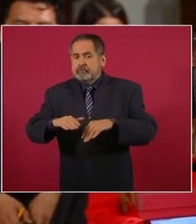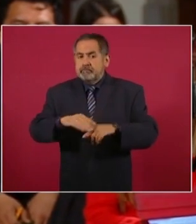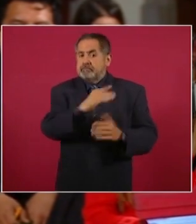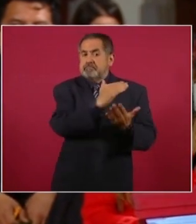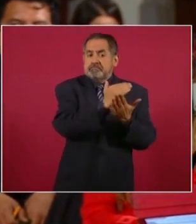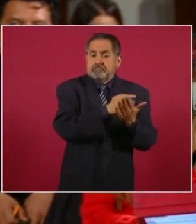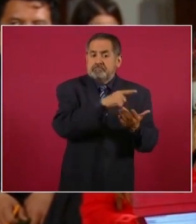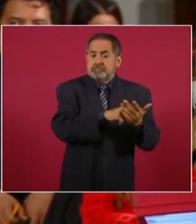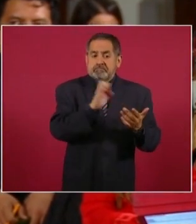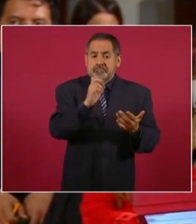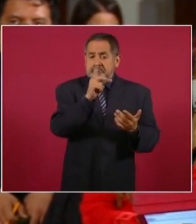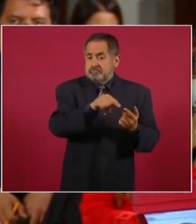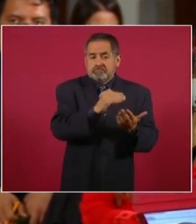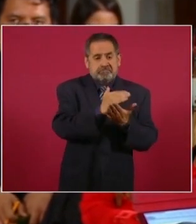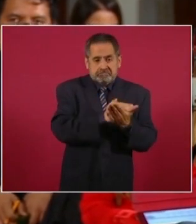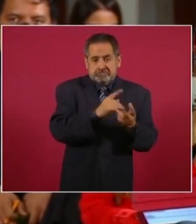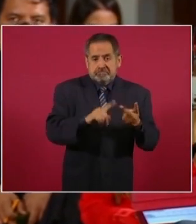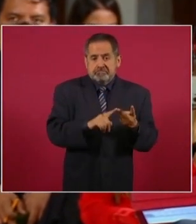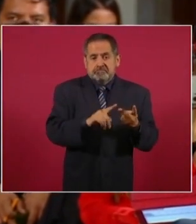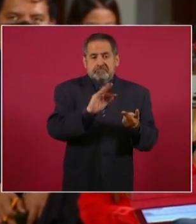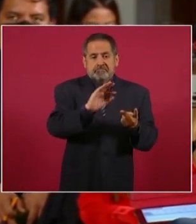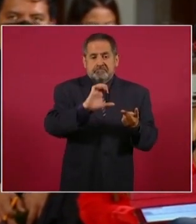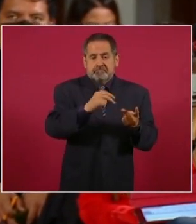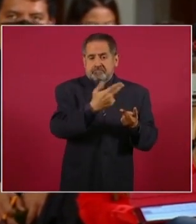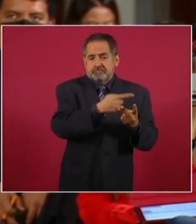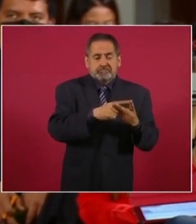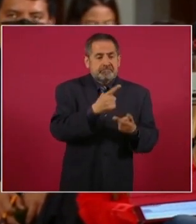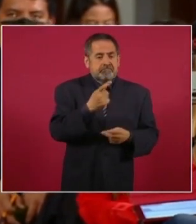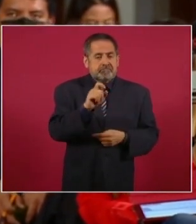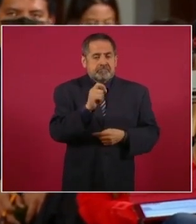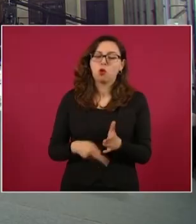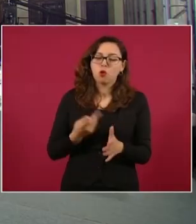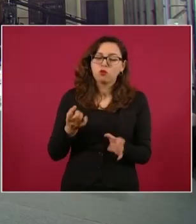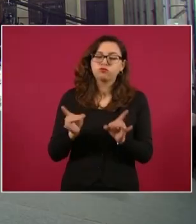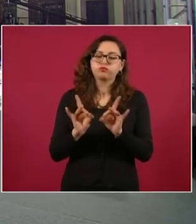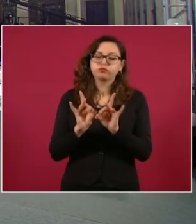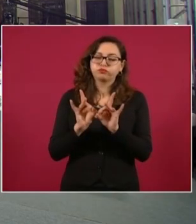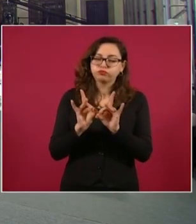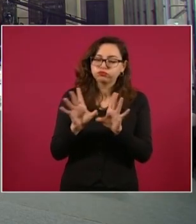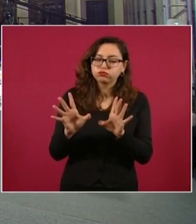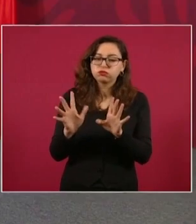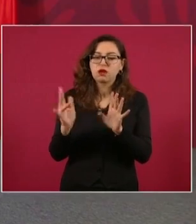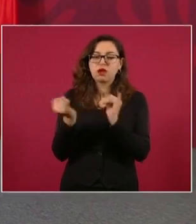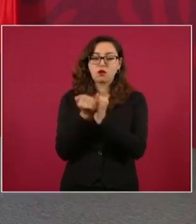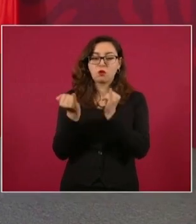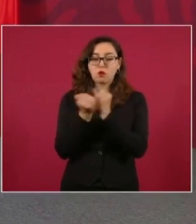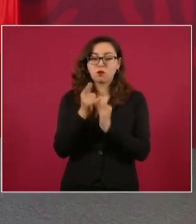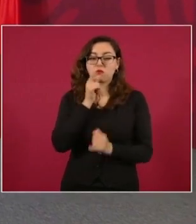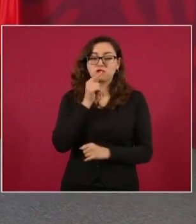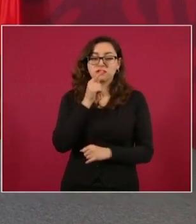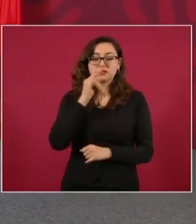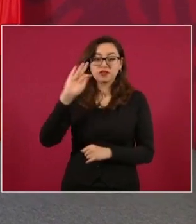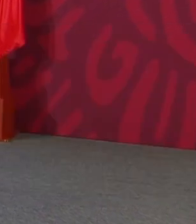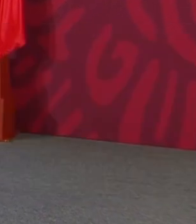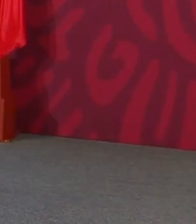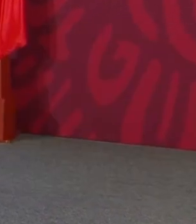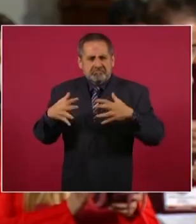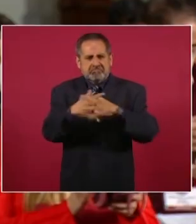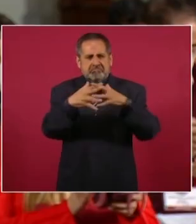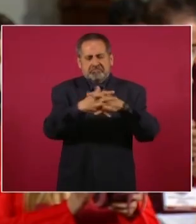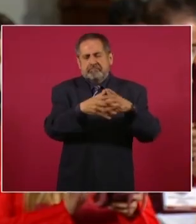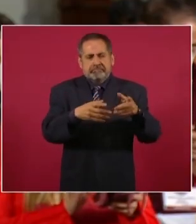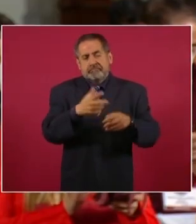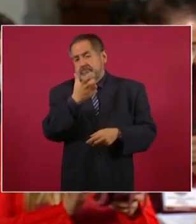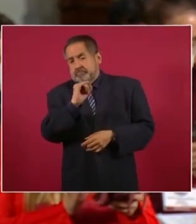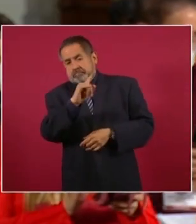los 124.000 de Peña más que los 121.000 de Calderón pero el presidente mexicano sostiene que su política de abrazos